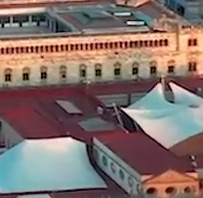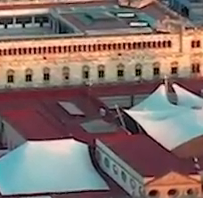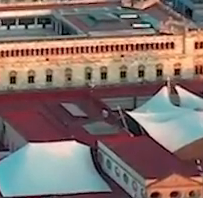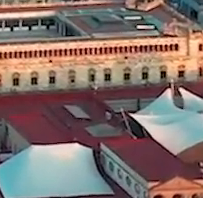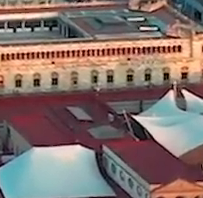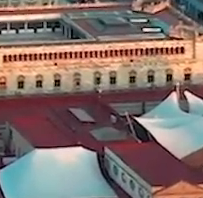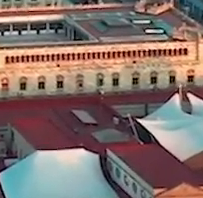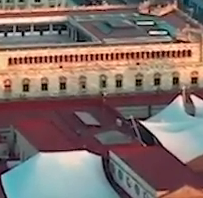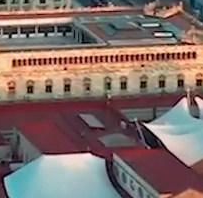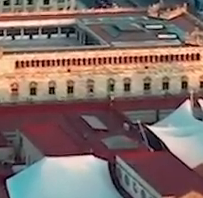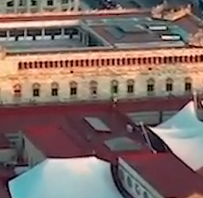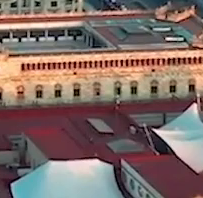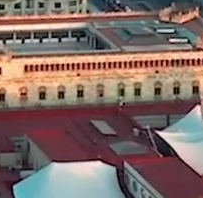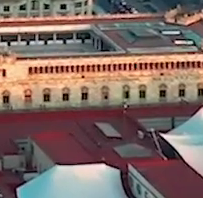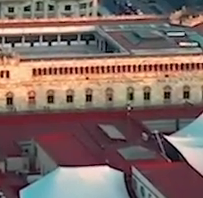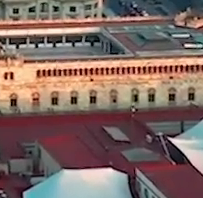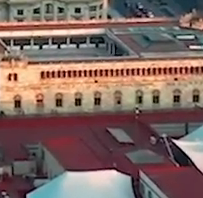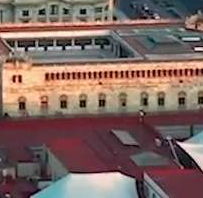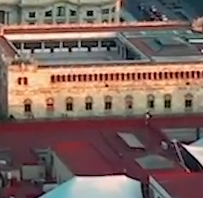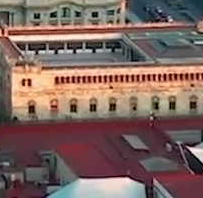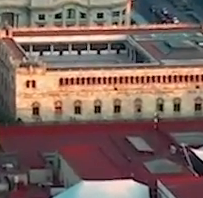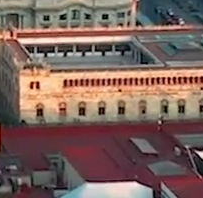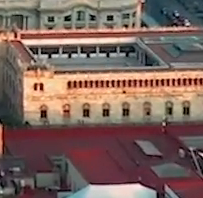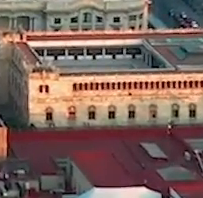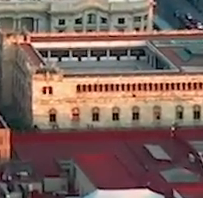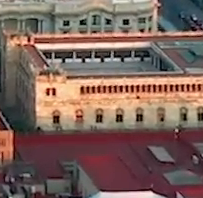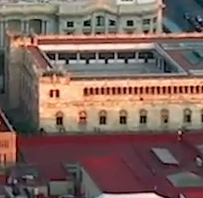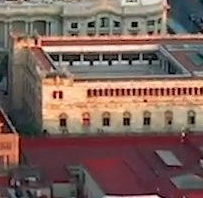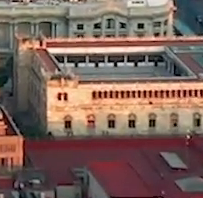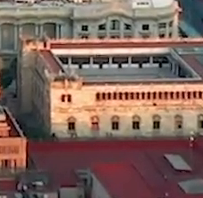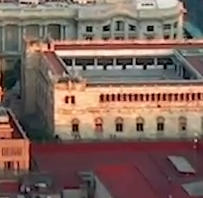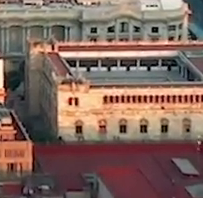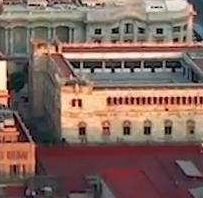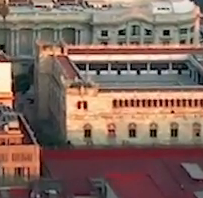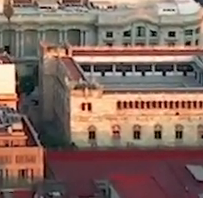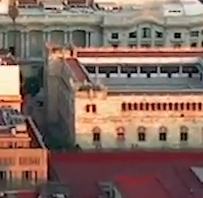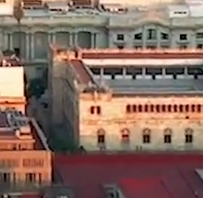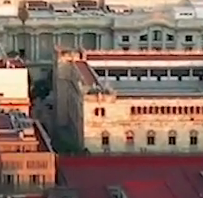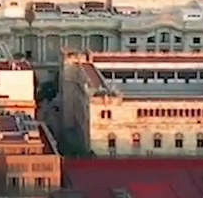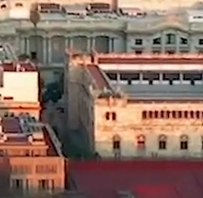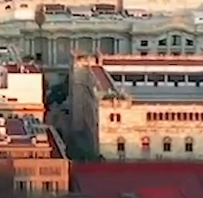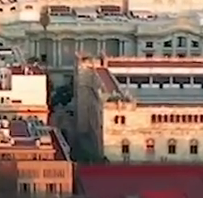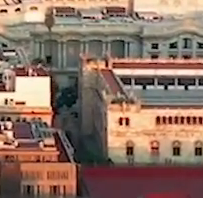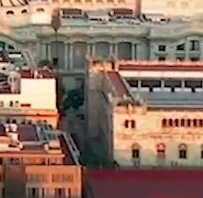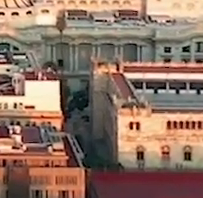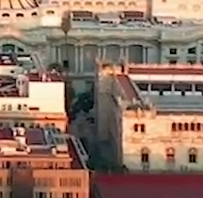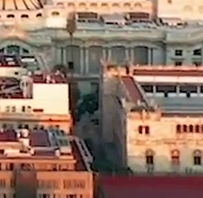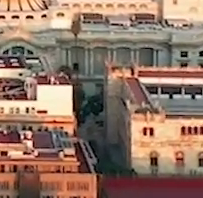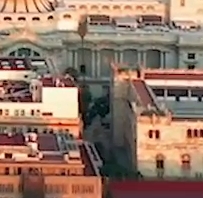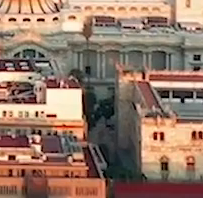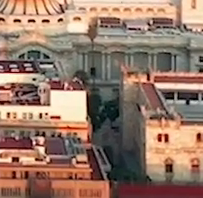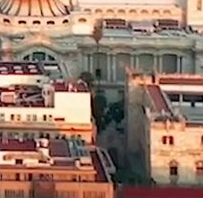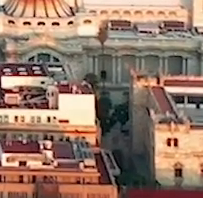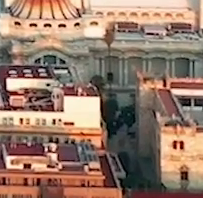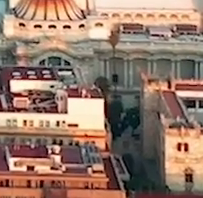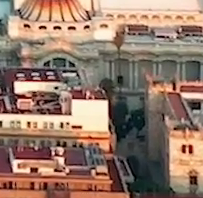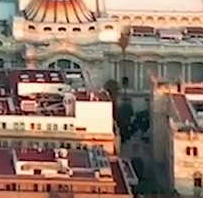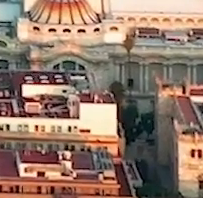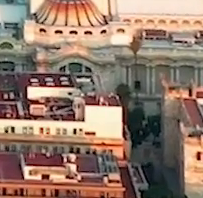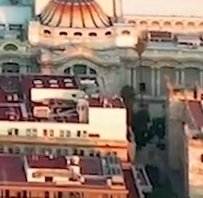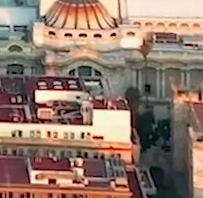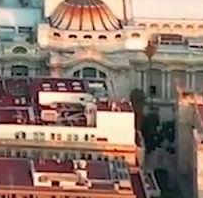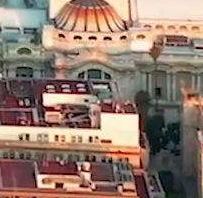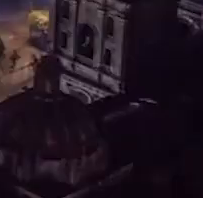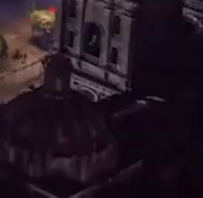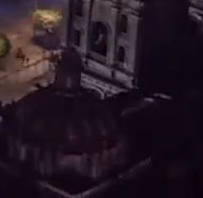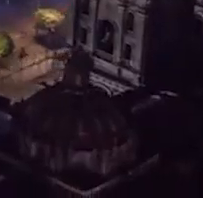El rostro del centro histórico de la Ciudad de México, sitio que materializa el sentido de identidad de los mexicanos, punto de mayor referencia cultural